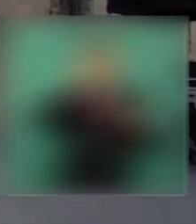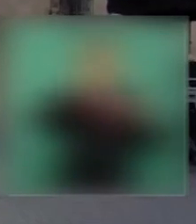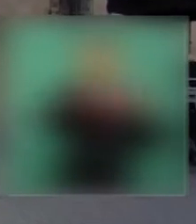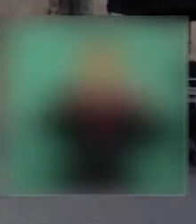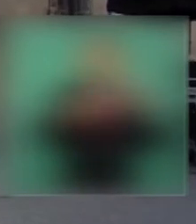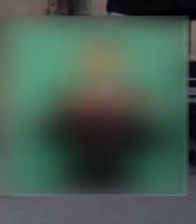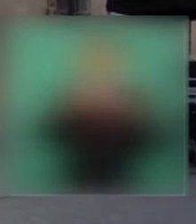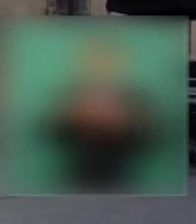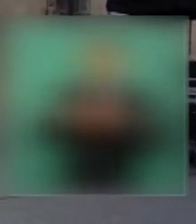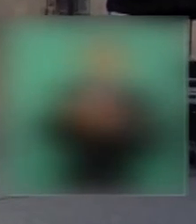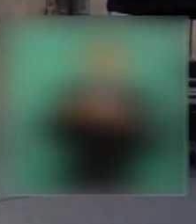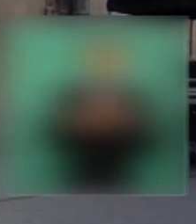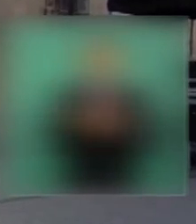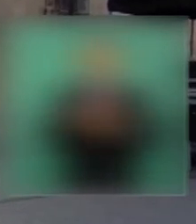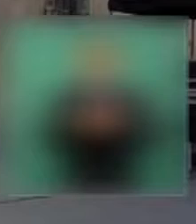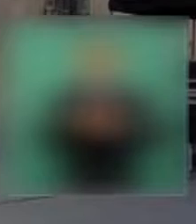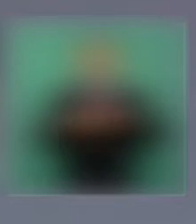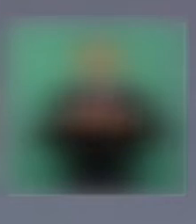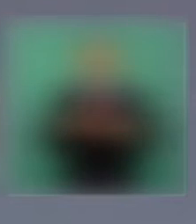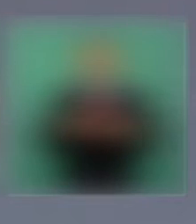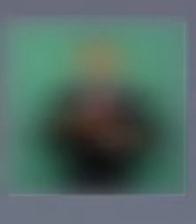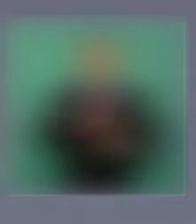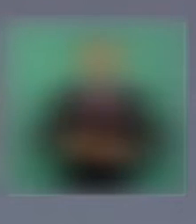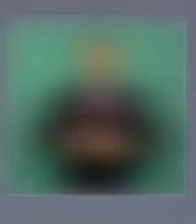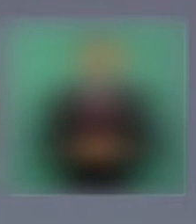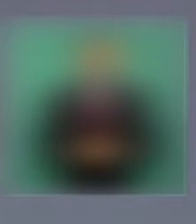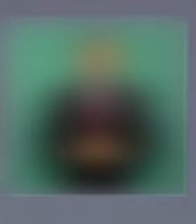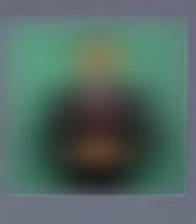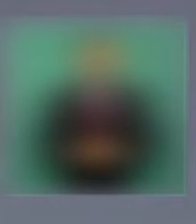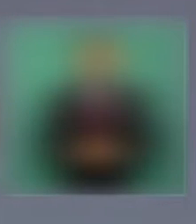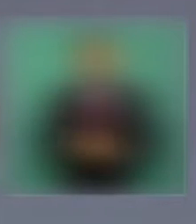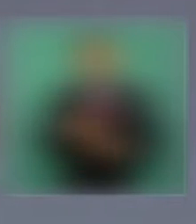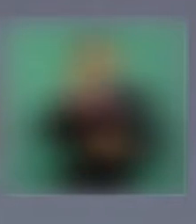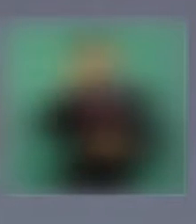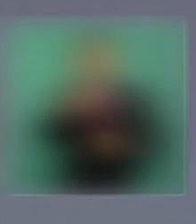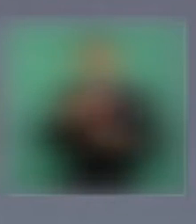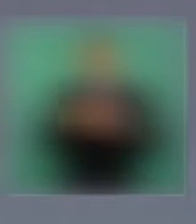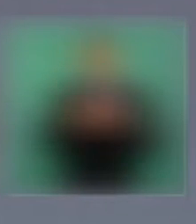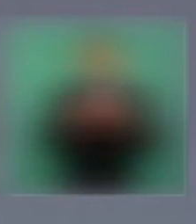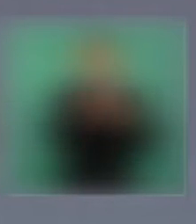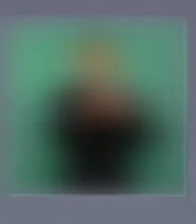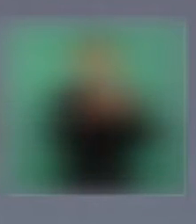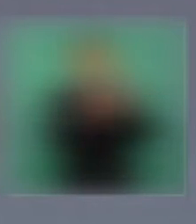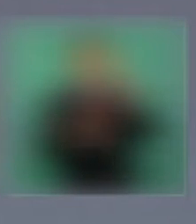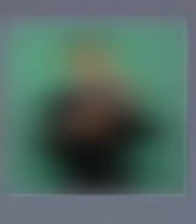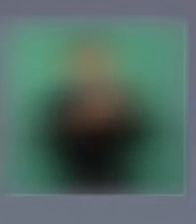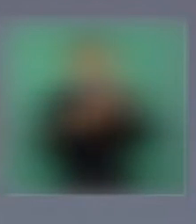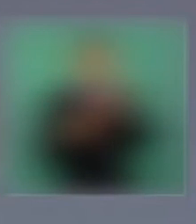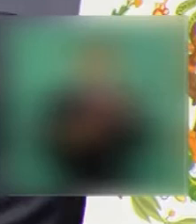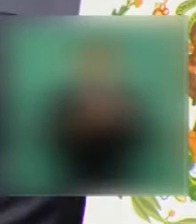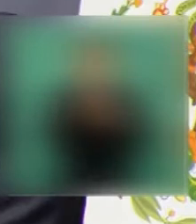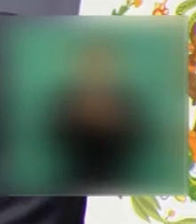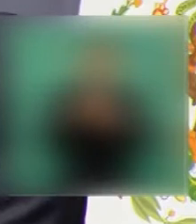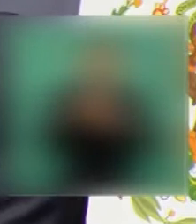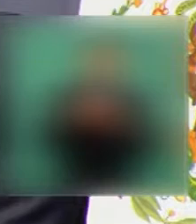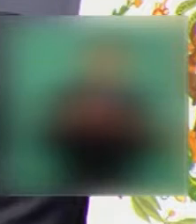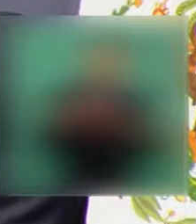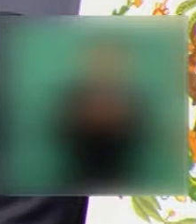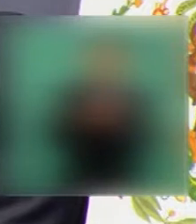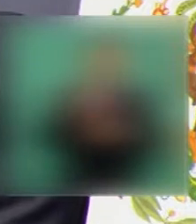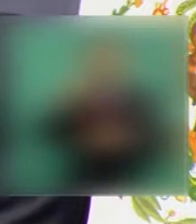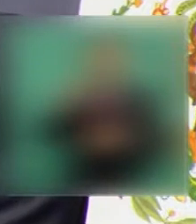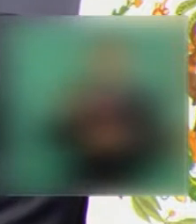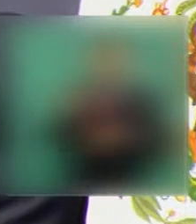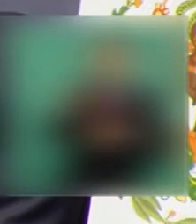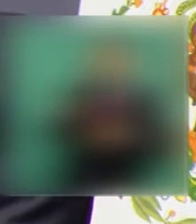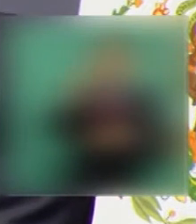192.713 puestos de trabajo. Mientras que 1.800.000 mujeres y hombres de 18 a 29 años han trabajado como aprendices en el programa Jóvenes Construyendo el